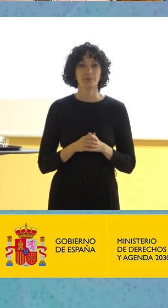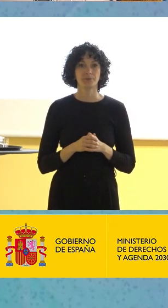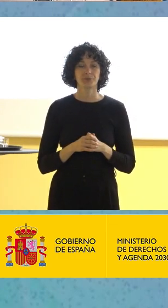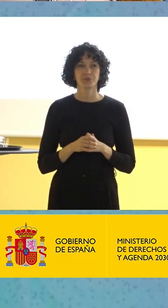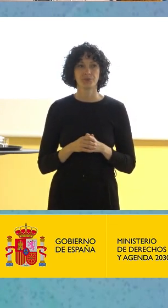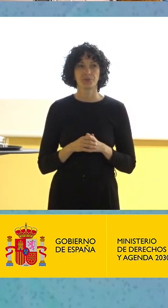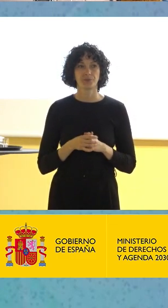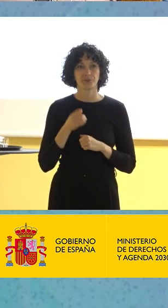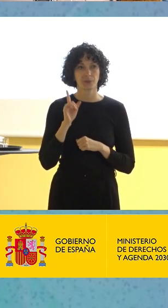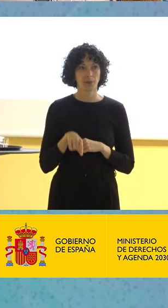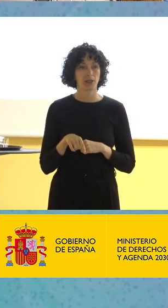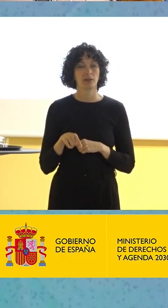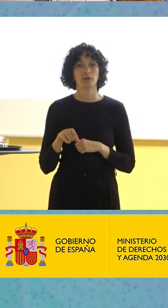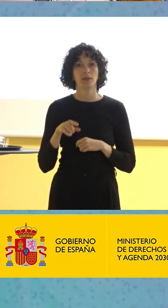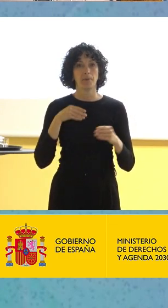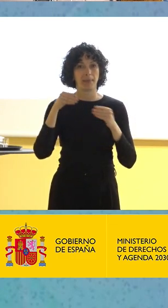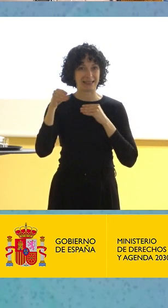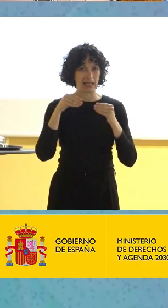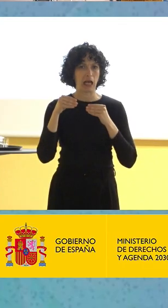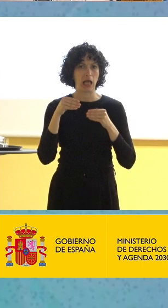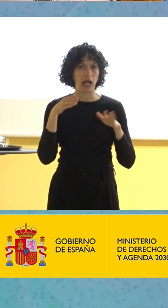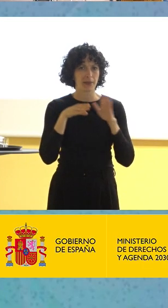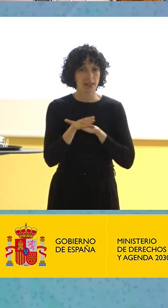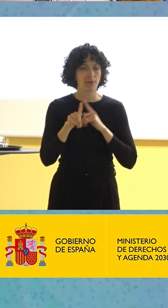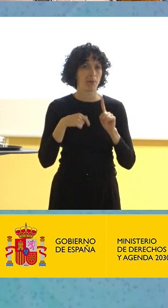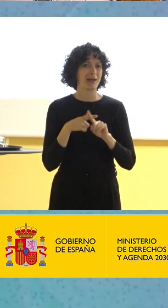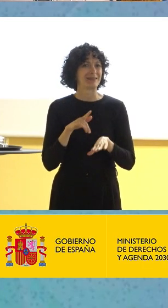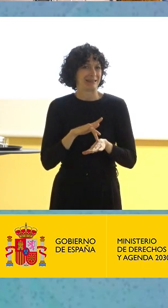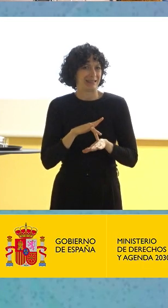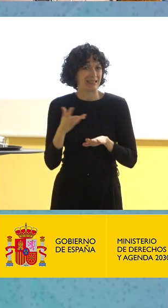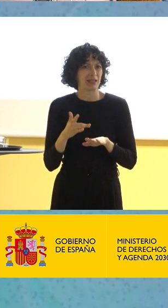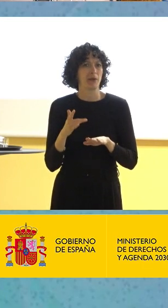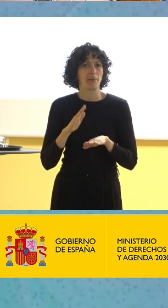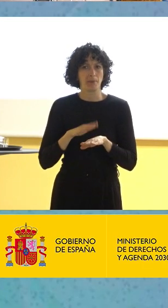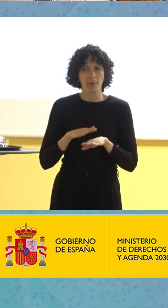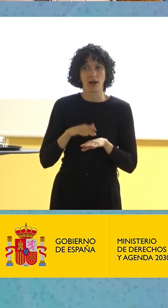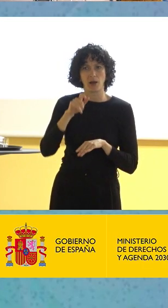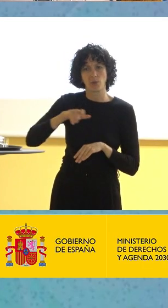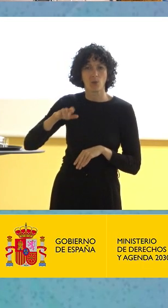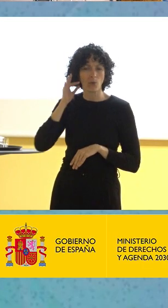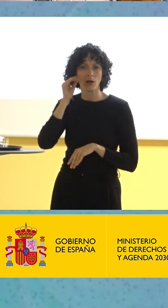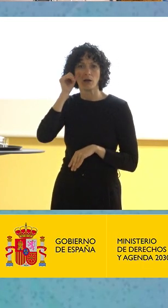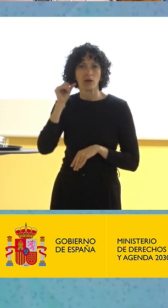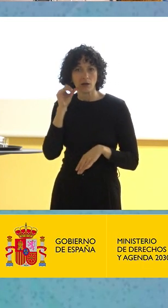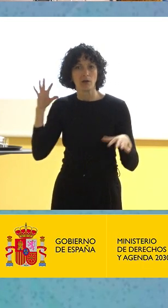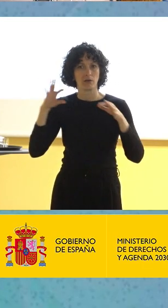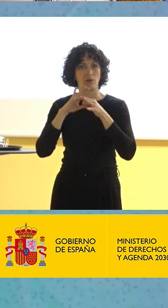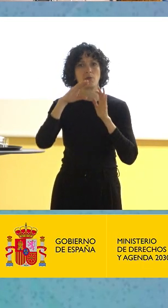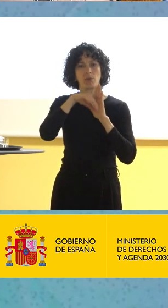que hubiera material accesible y culturalmente sensible para las gestantes en relación a los programas de